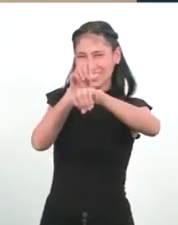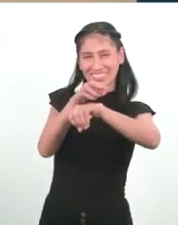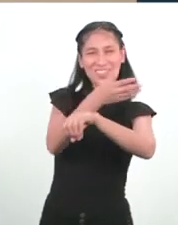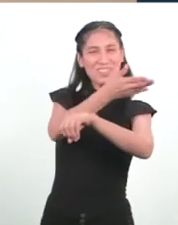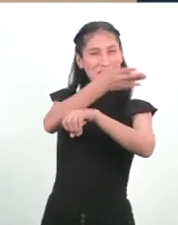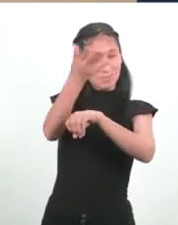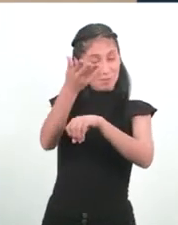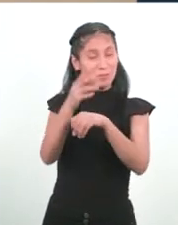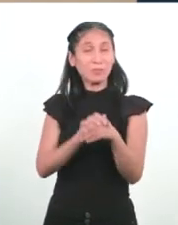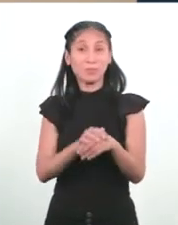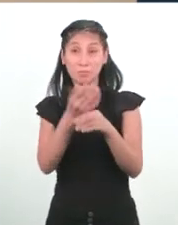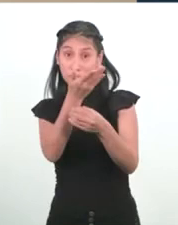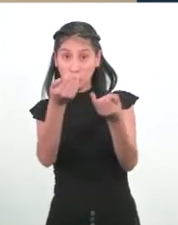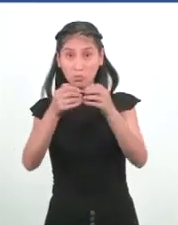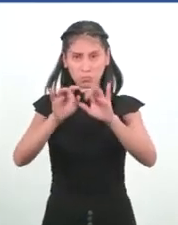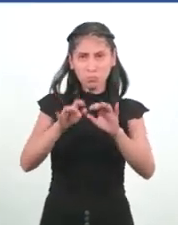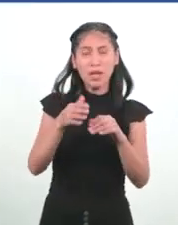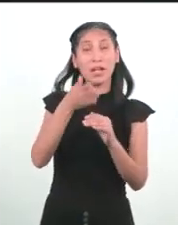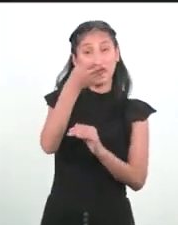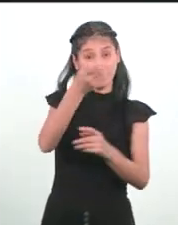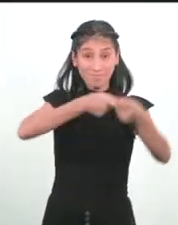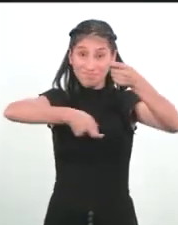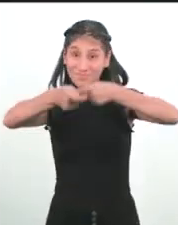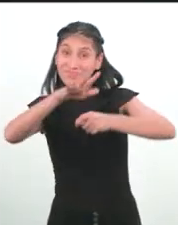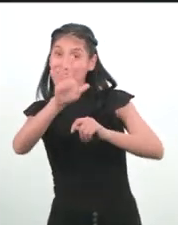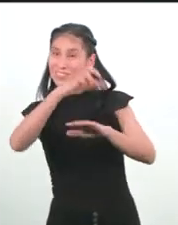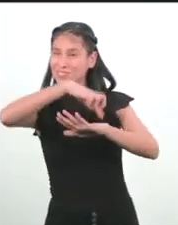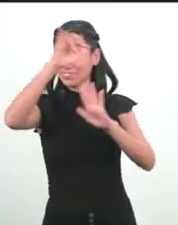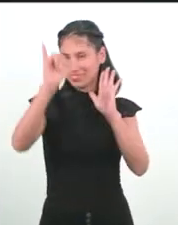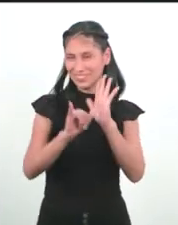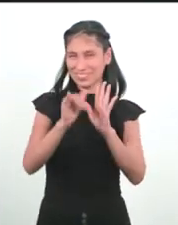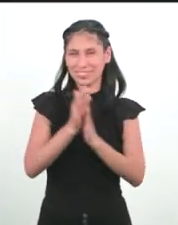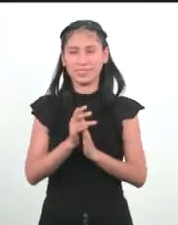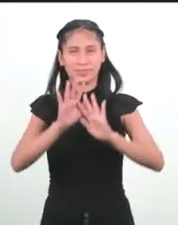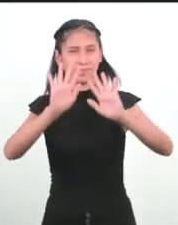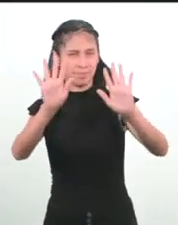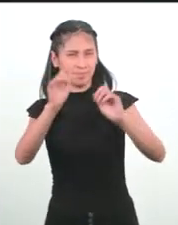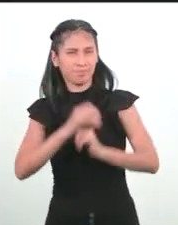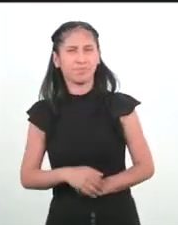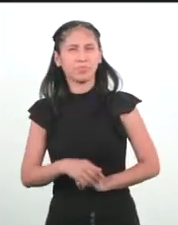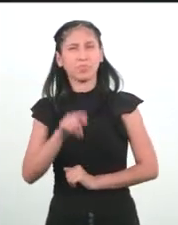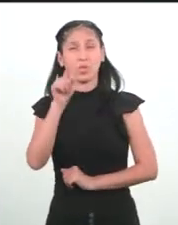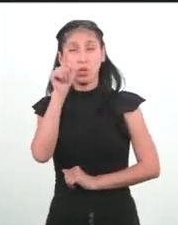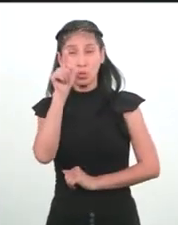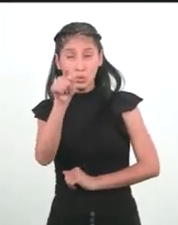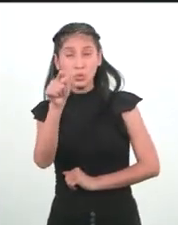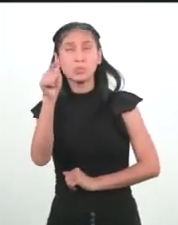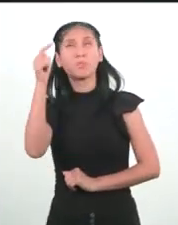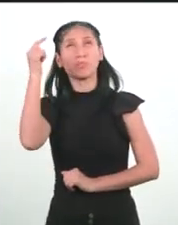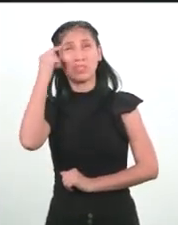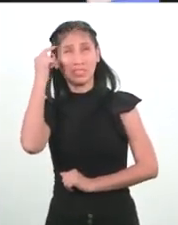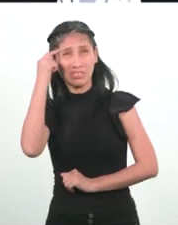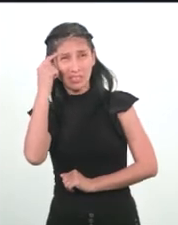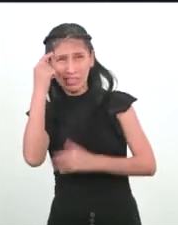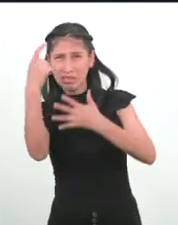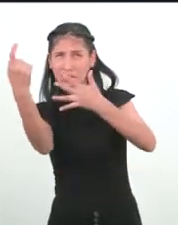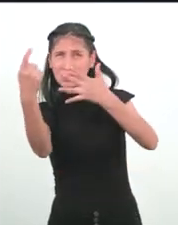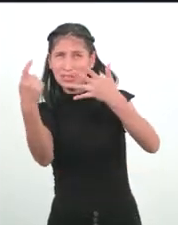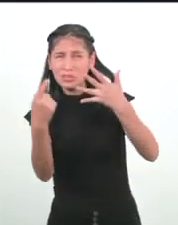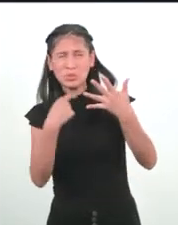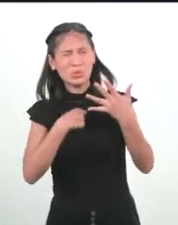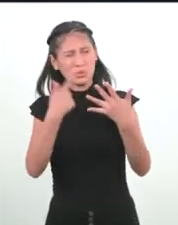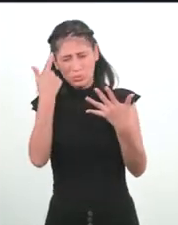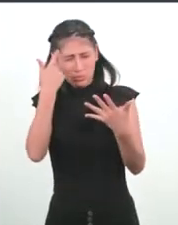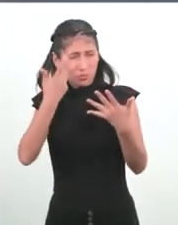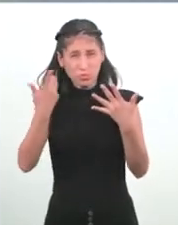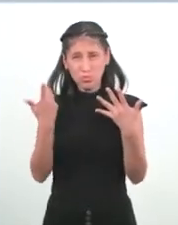ese aporte que buscan para sus proyectos. No te fijes solo en lo que te afecta a ti. Observa la realidad que te